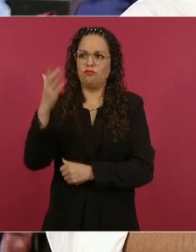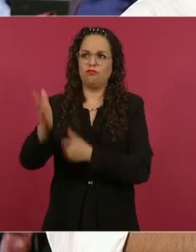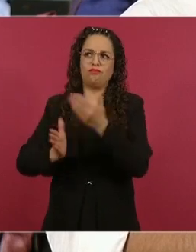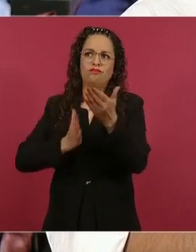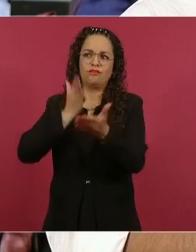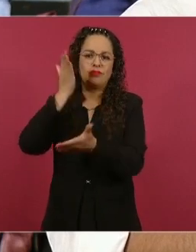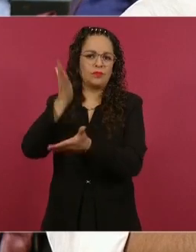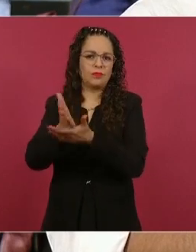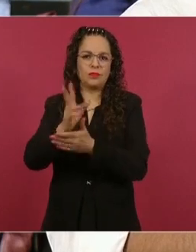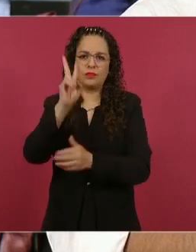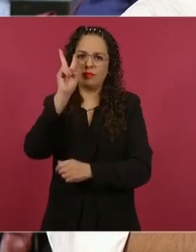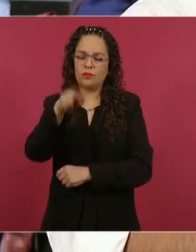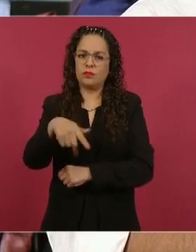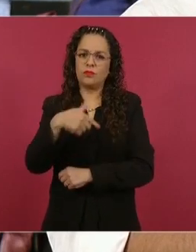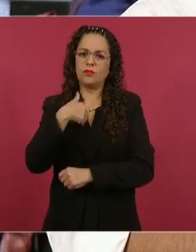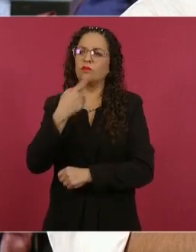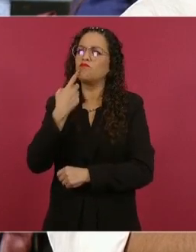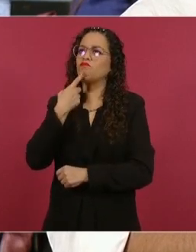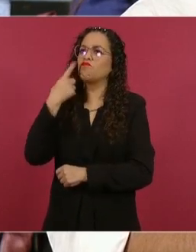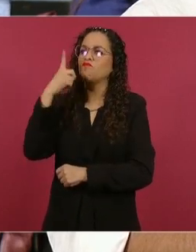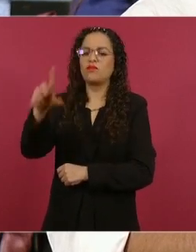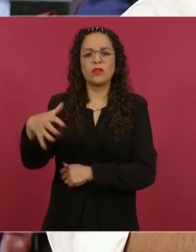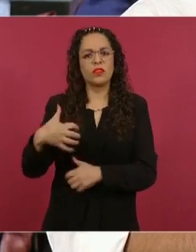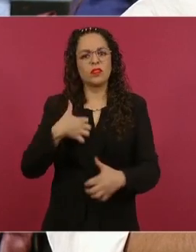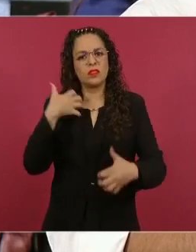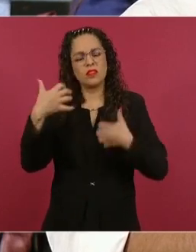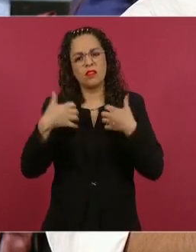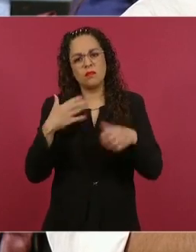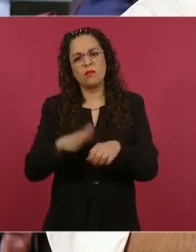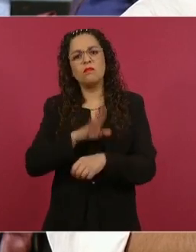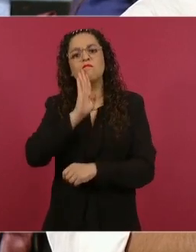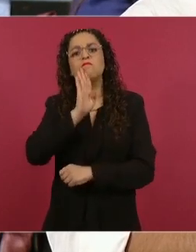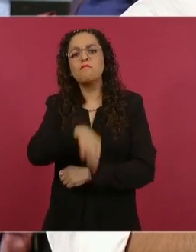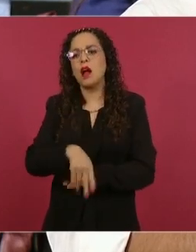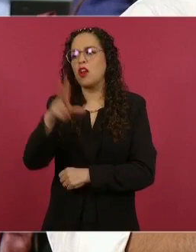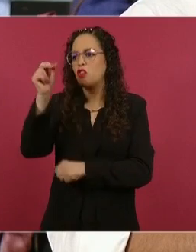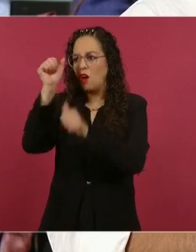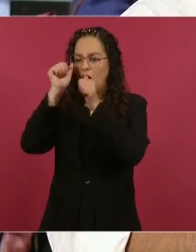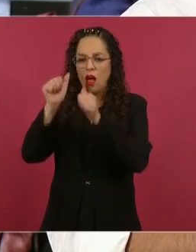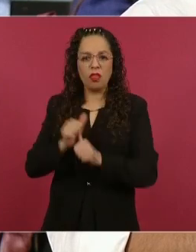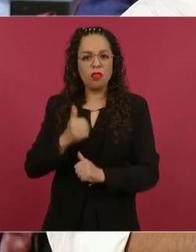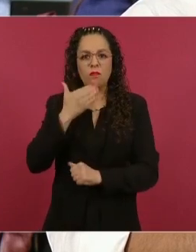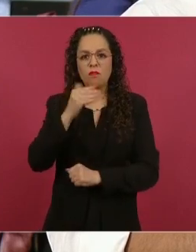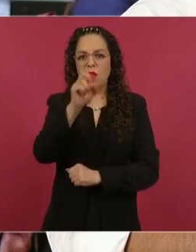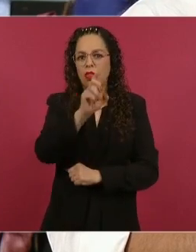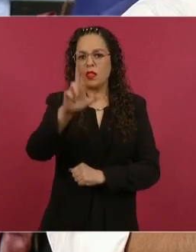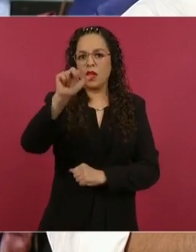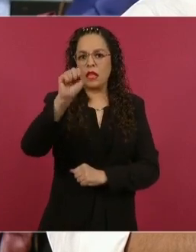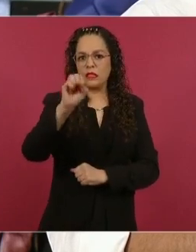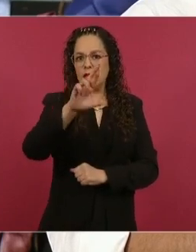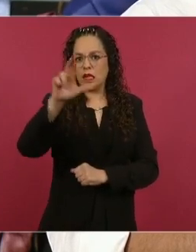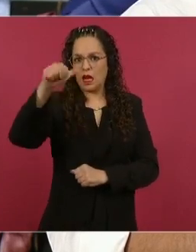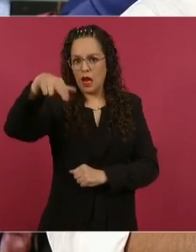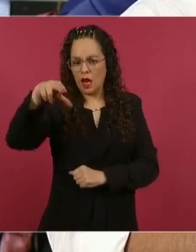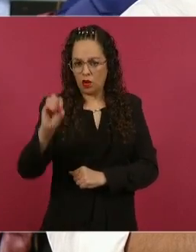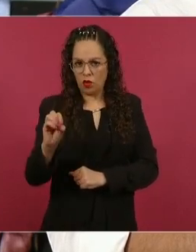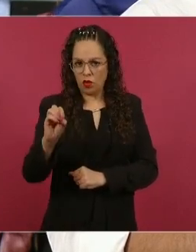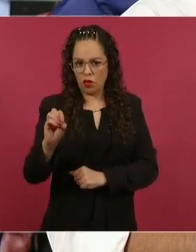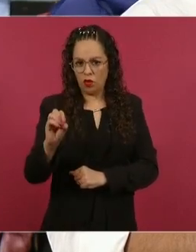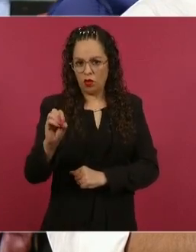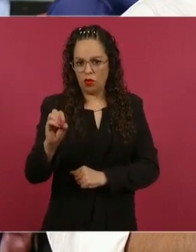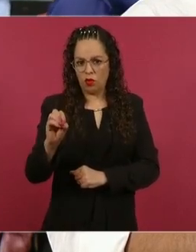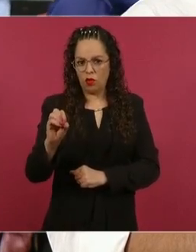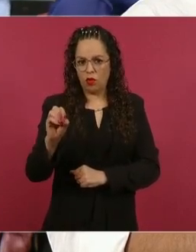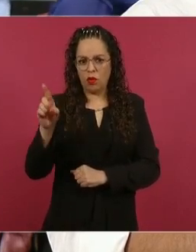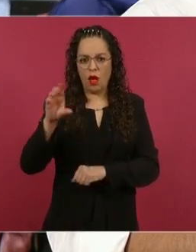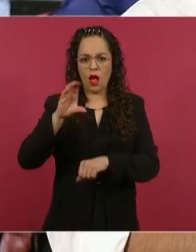pésimo trato y servicio que me dio una tarde antes la doctora Serrano, una trabajadora del área de gobierno